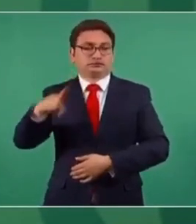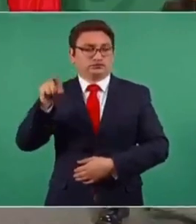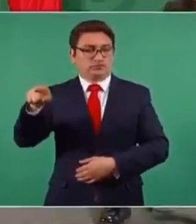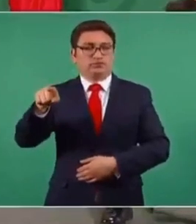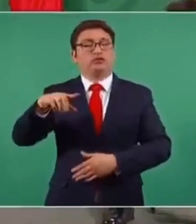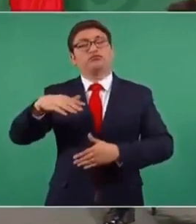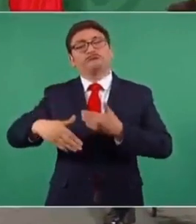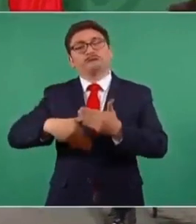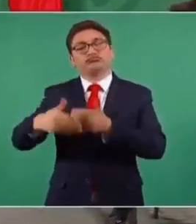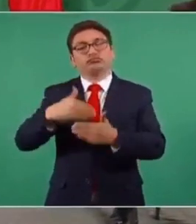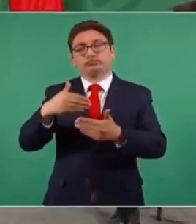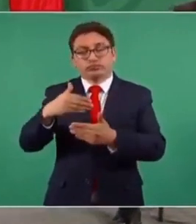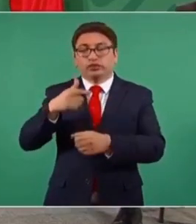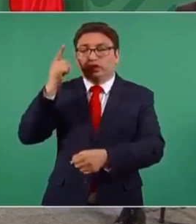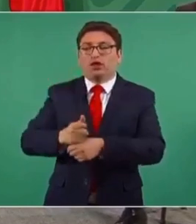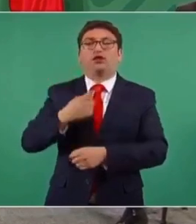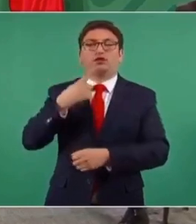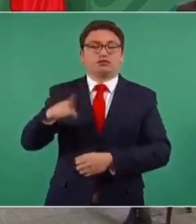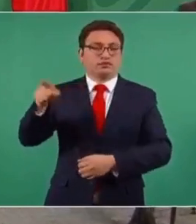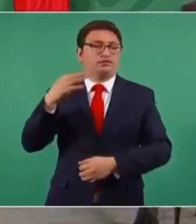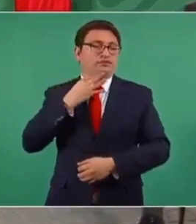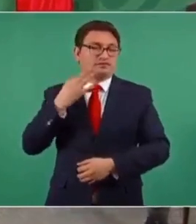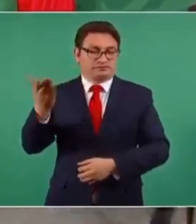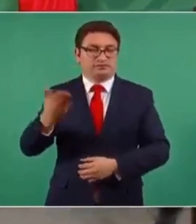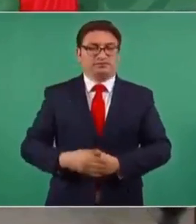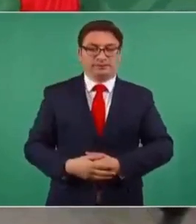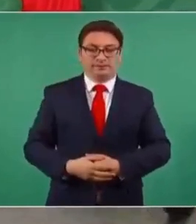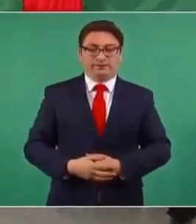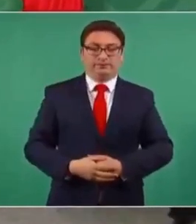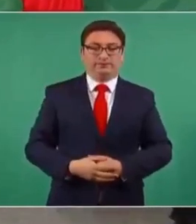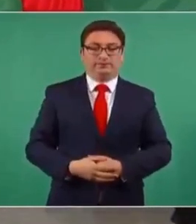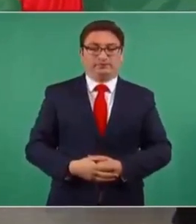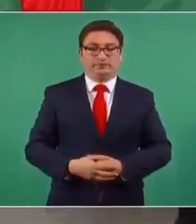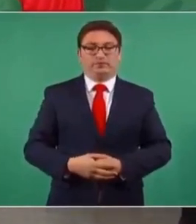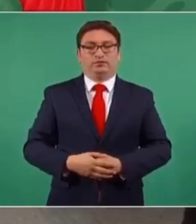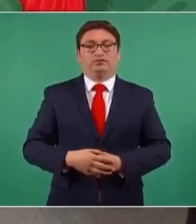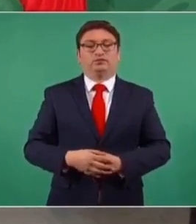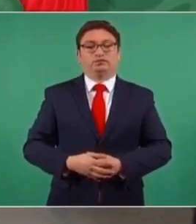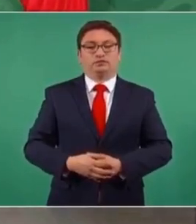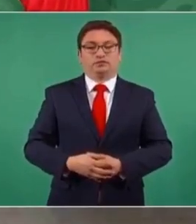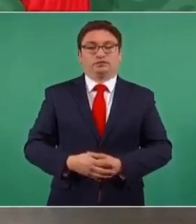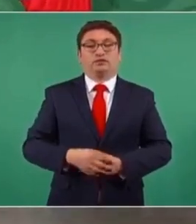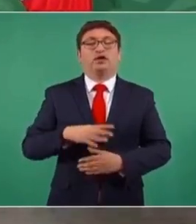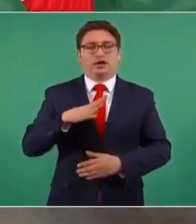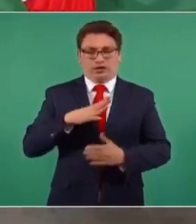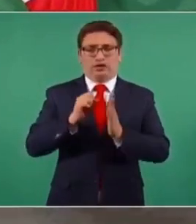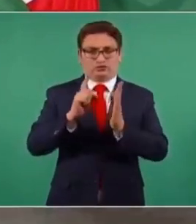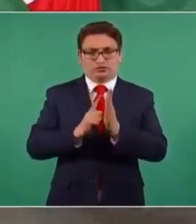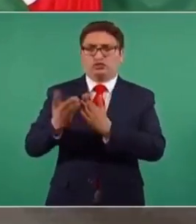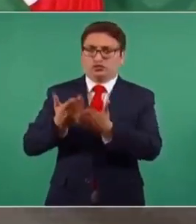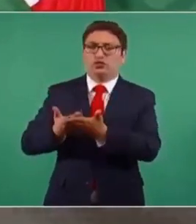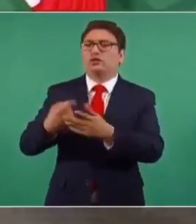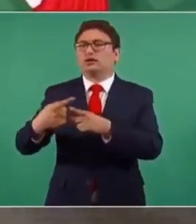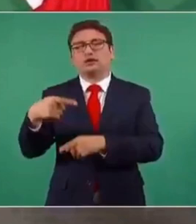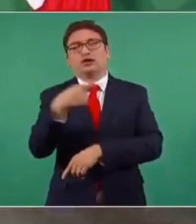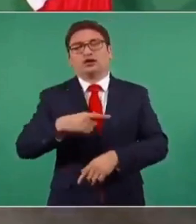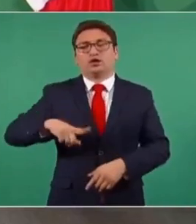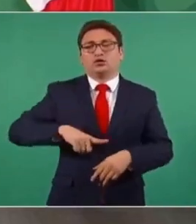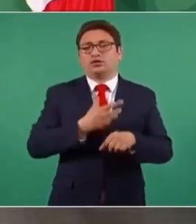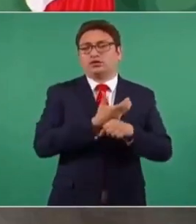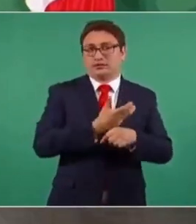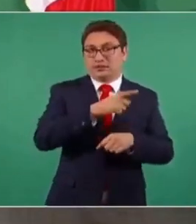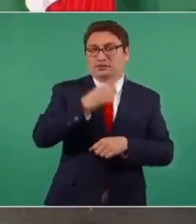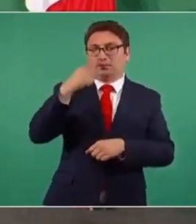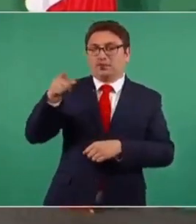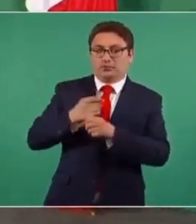Ya cuando sale la denuncia de la fiscalía y se conocen de solicitudes del gobierno estadounidense de